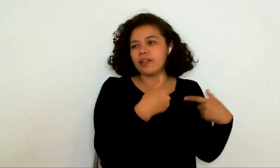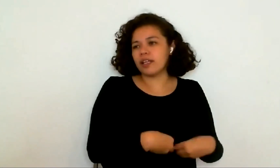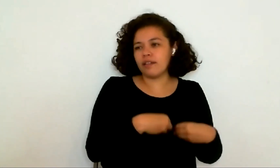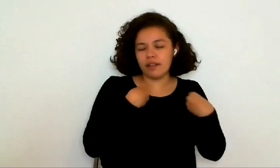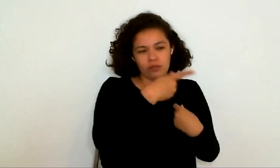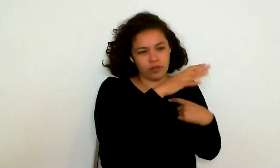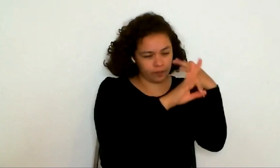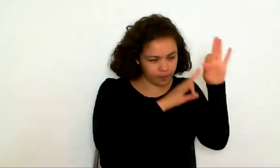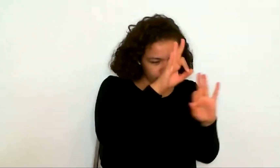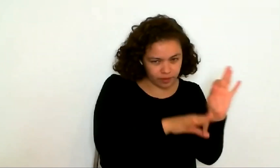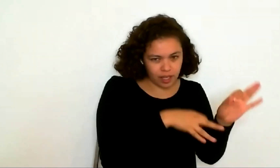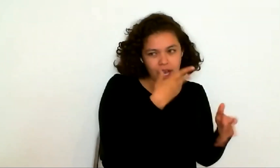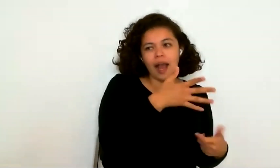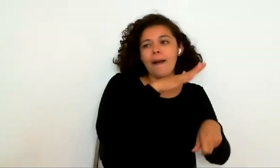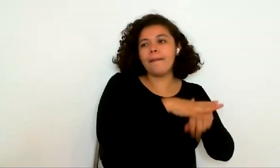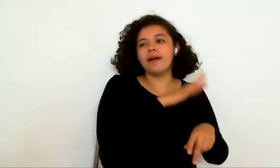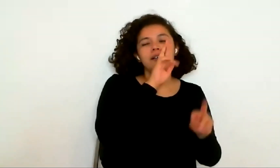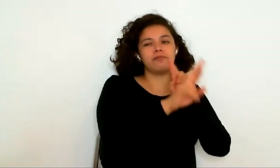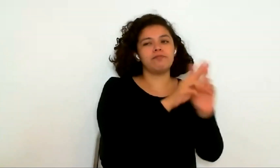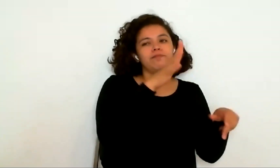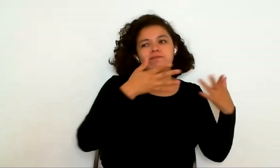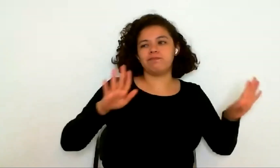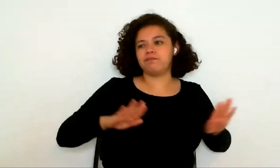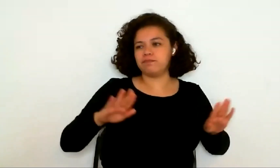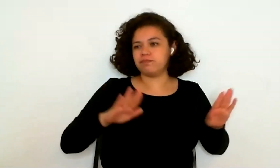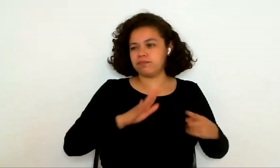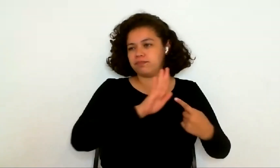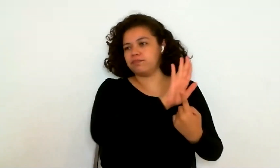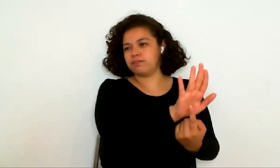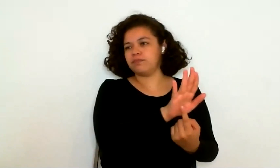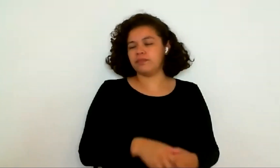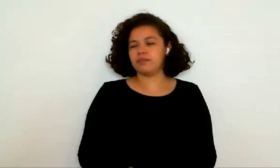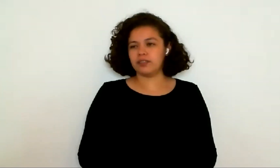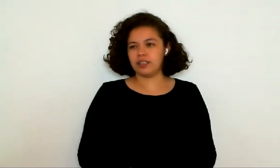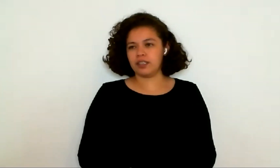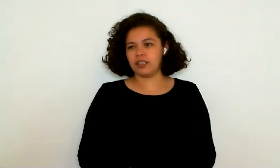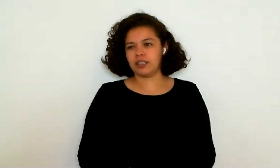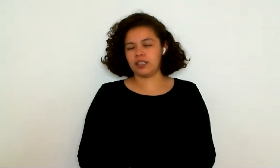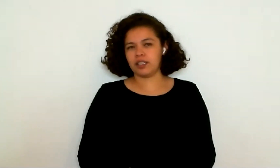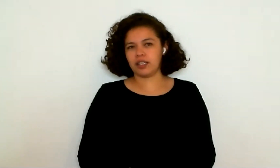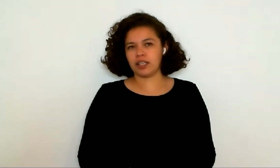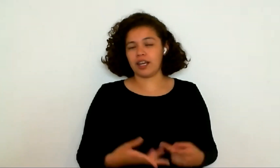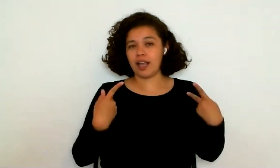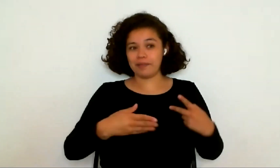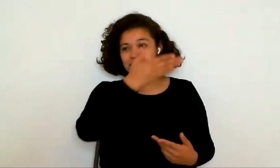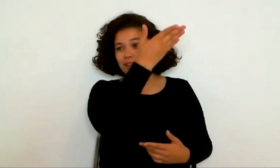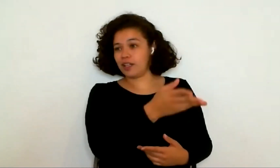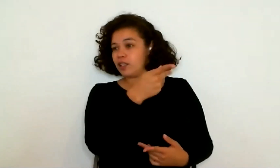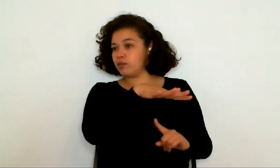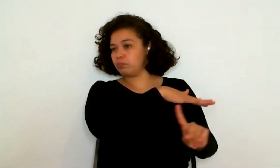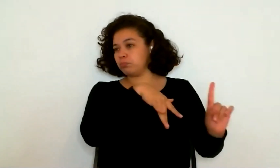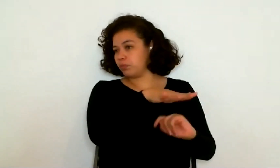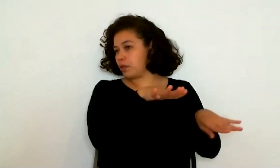Entonces ahí tendrías que tener más resultados cualitativos, ¿no? De cómo esta persona pudo cambiar su